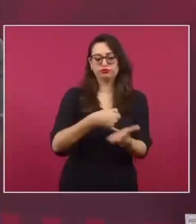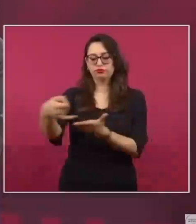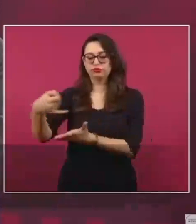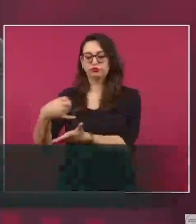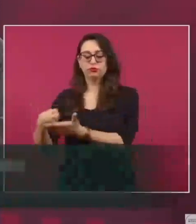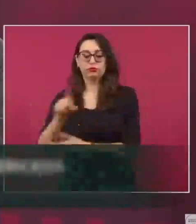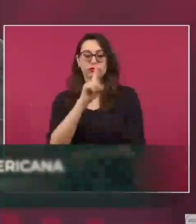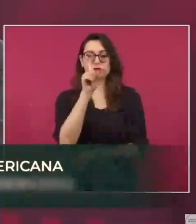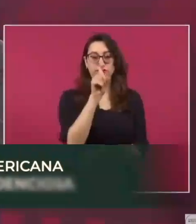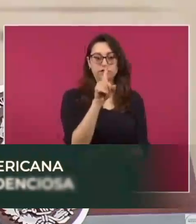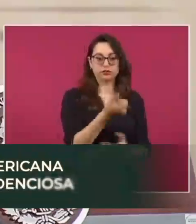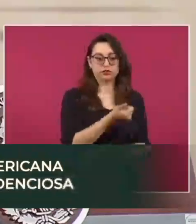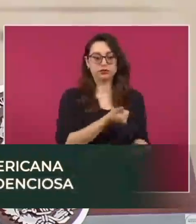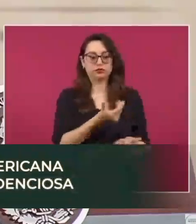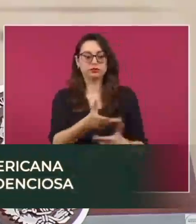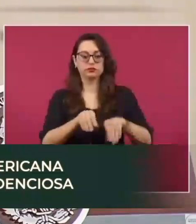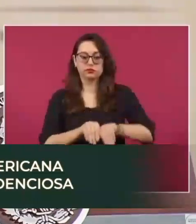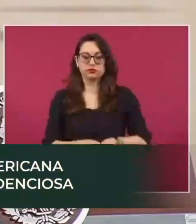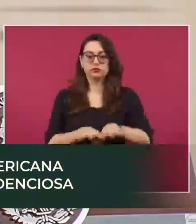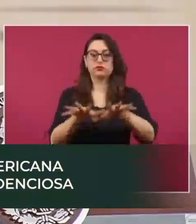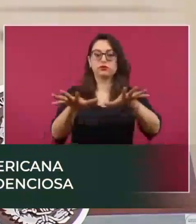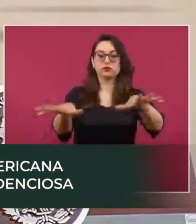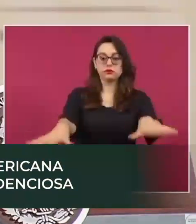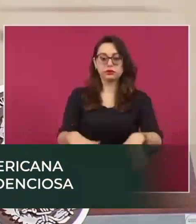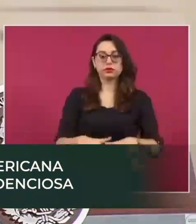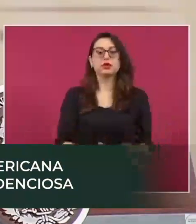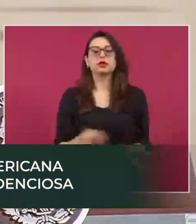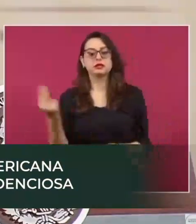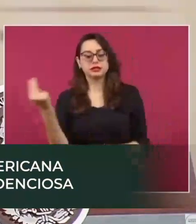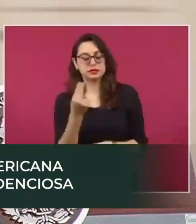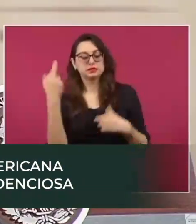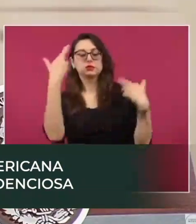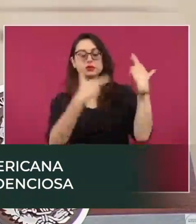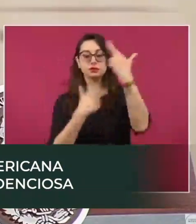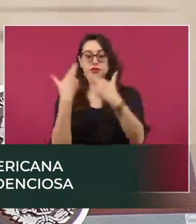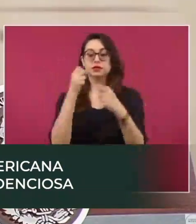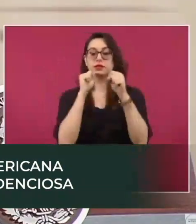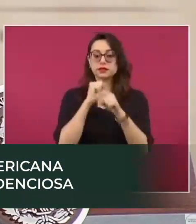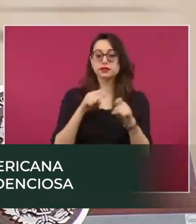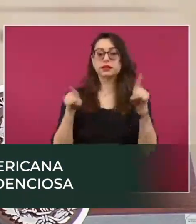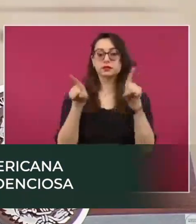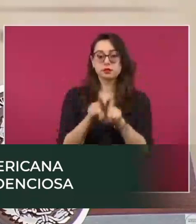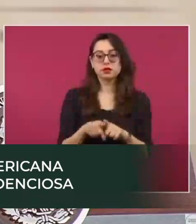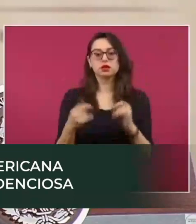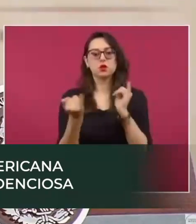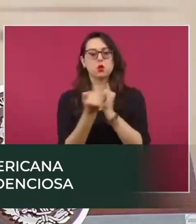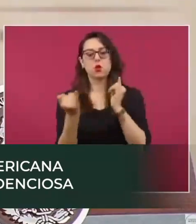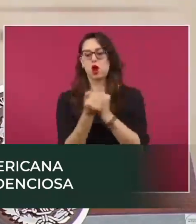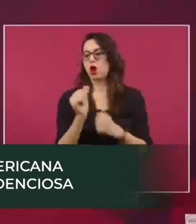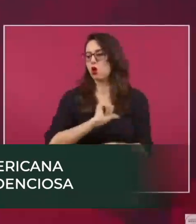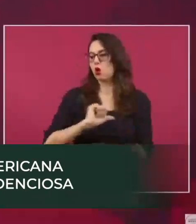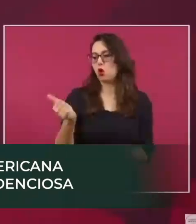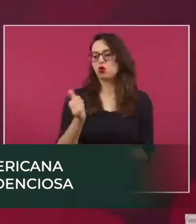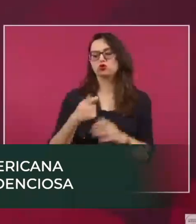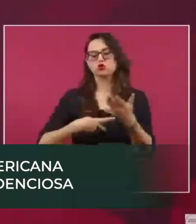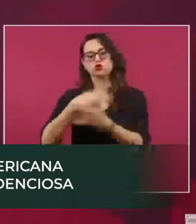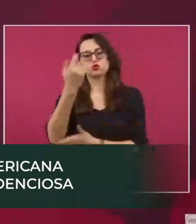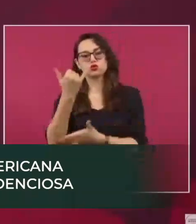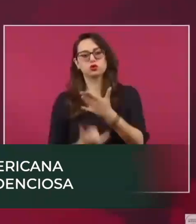Y durante su conferencia mañanera, al preguntarle al presidente López Obrador sobre el cumplimiento de una sentencia de la